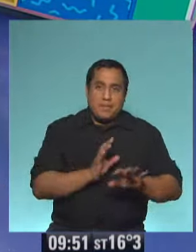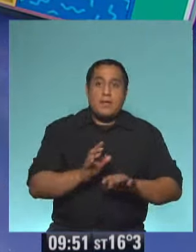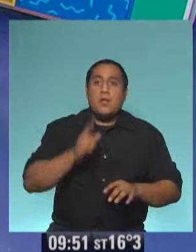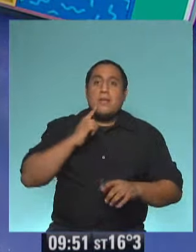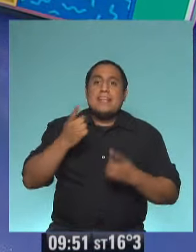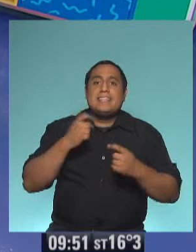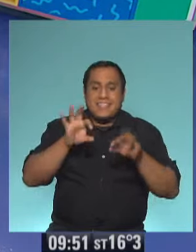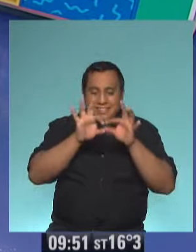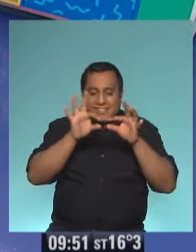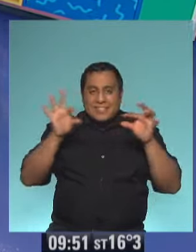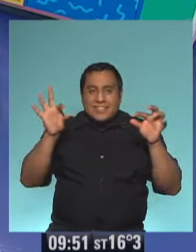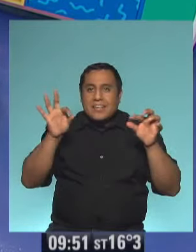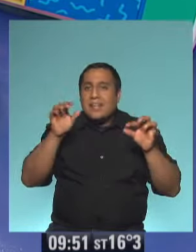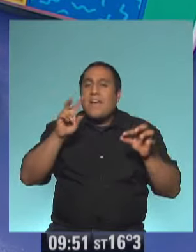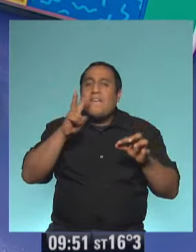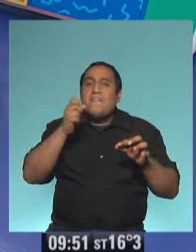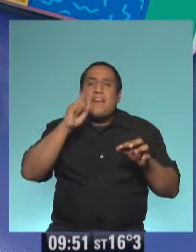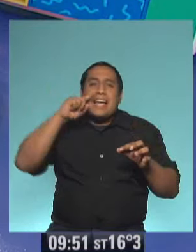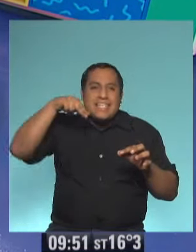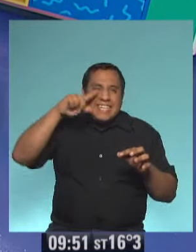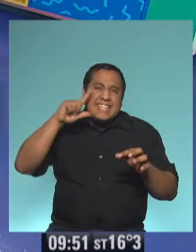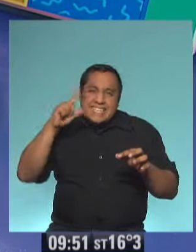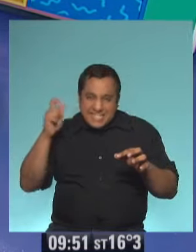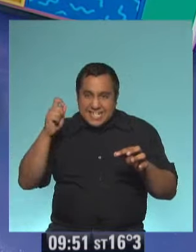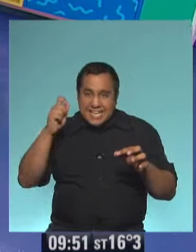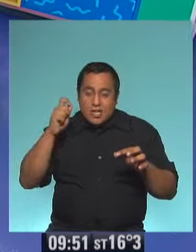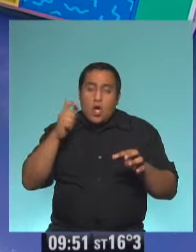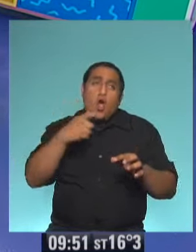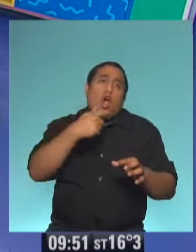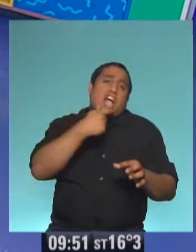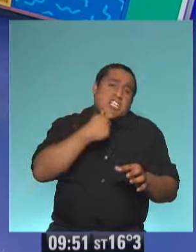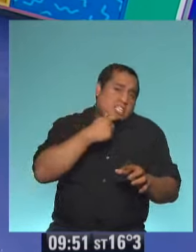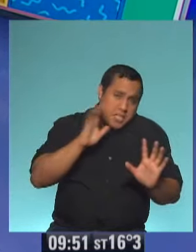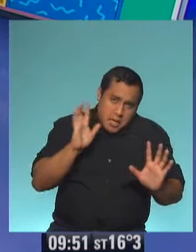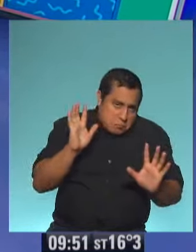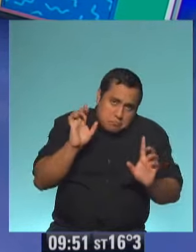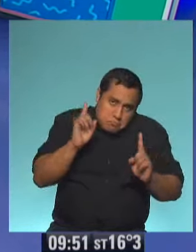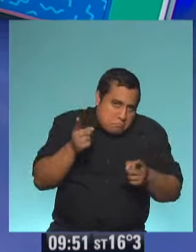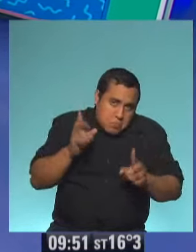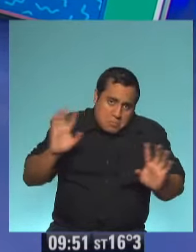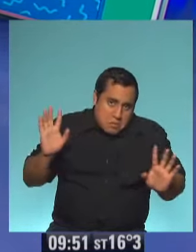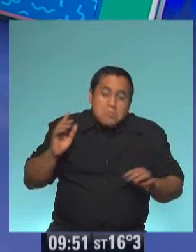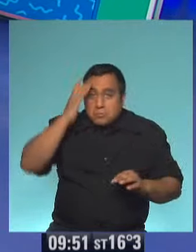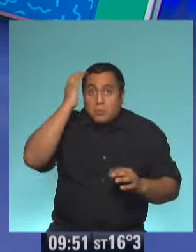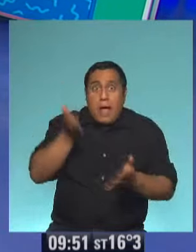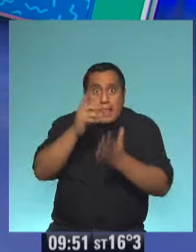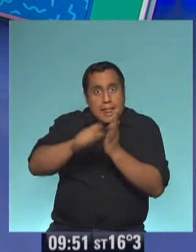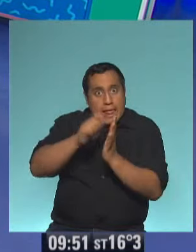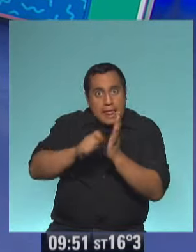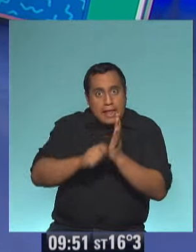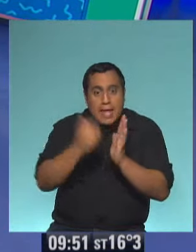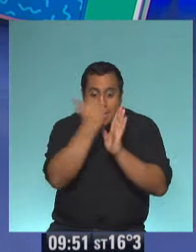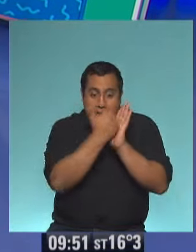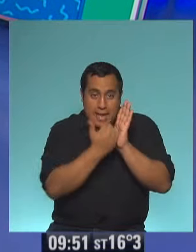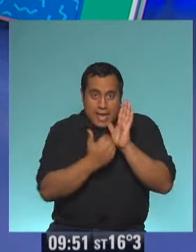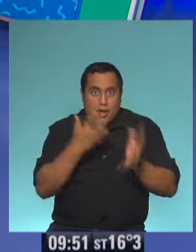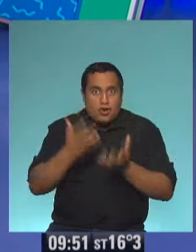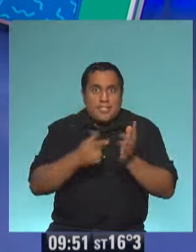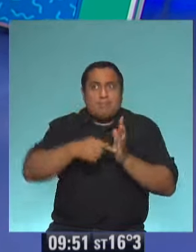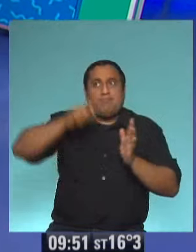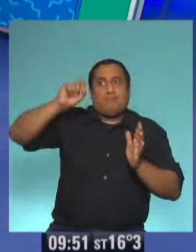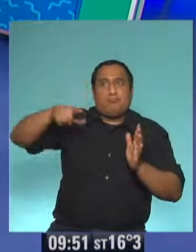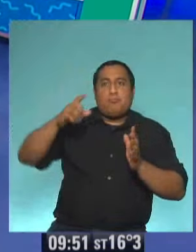o galletitas. ¿Me querés ayudar, sí, Sol? A ver. Yo te ayudo. Dale. Vainillas o galletitas, vayan anotando en su casa la receta de la señora. Ahí